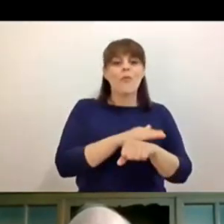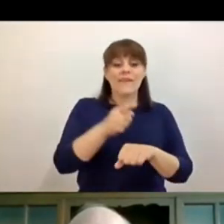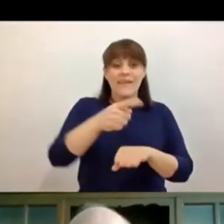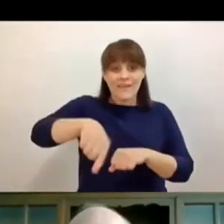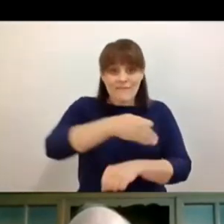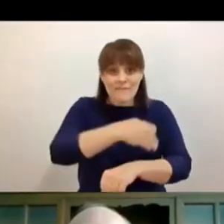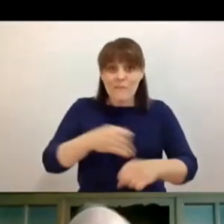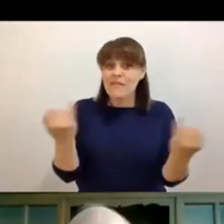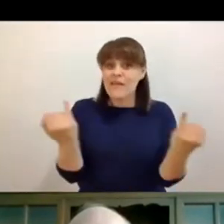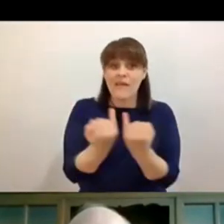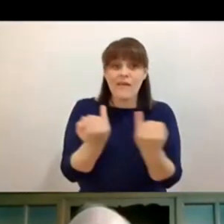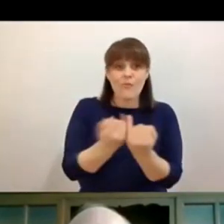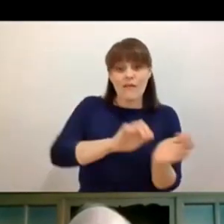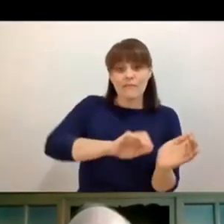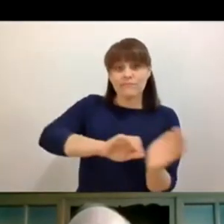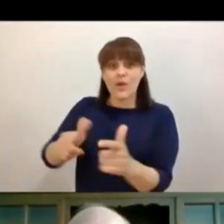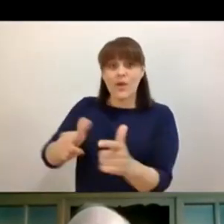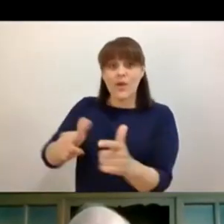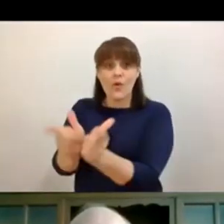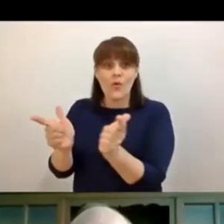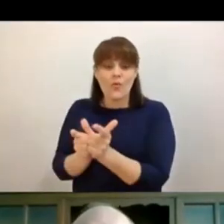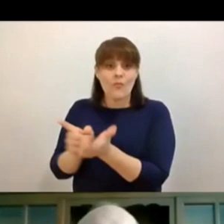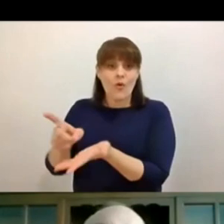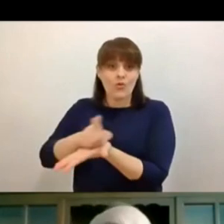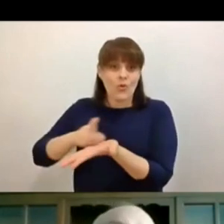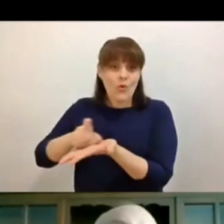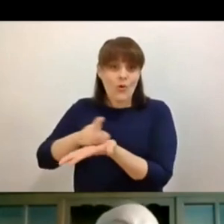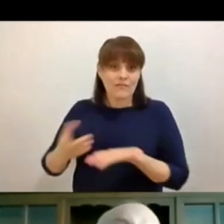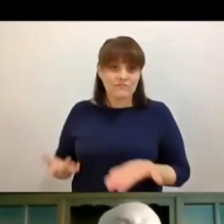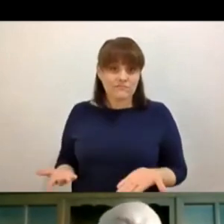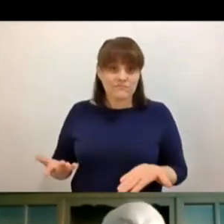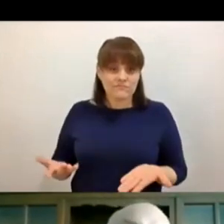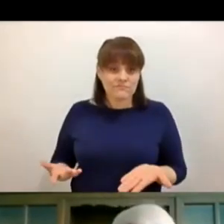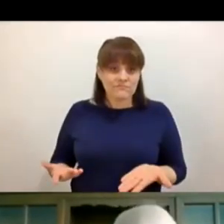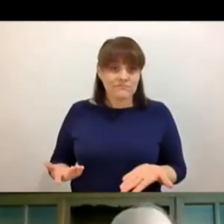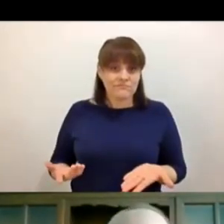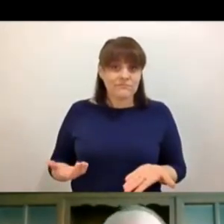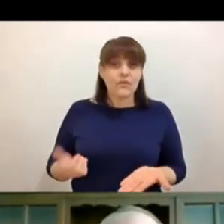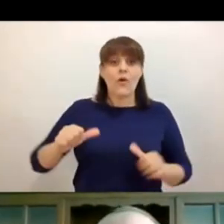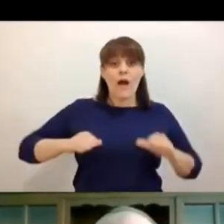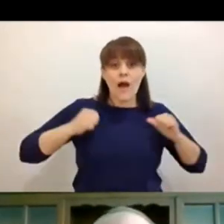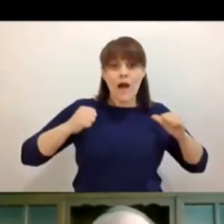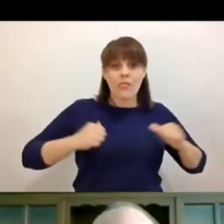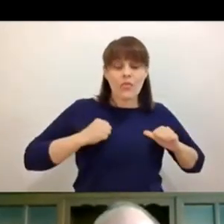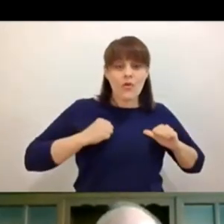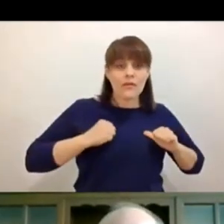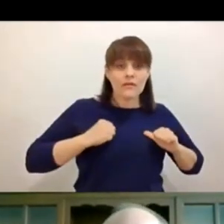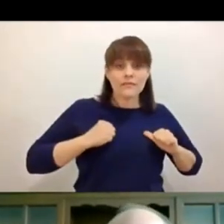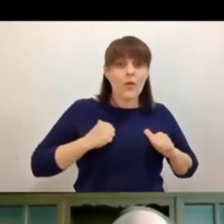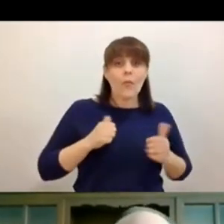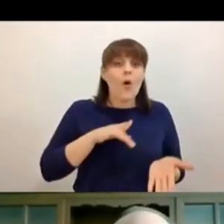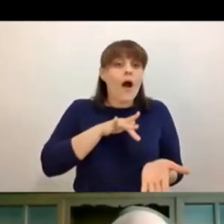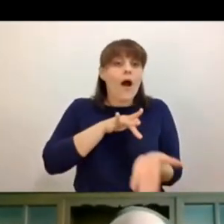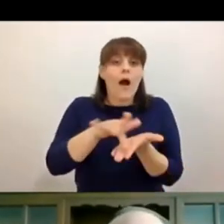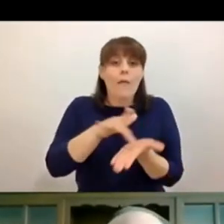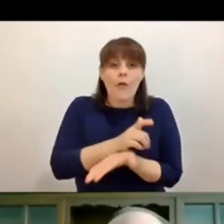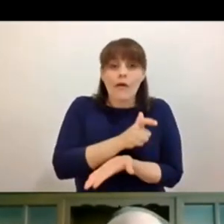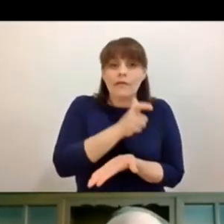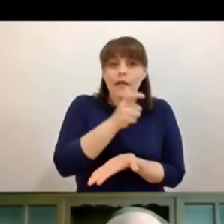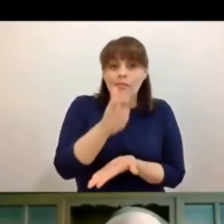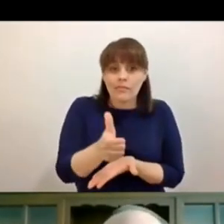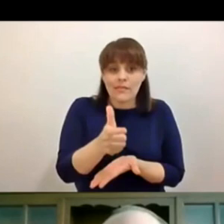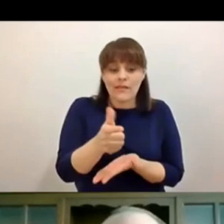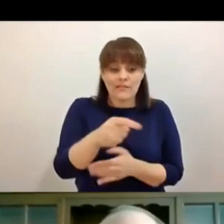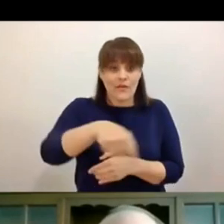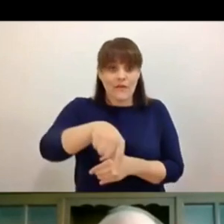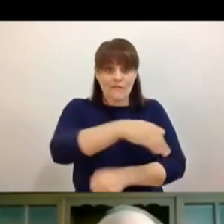de llevar estas grandes cantidades de dinero a la casa y por ende pues ya no le viene bien a la familia. Nos pasa mucho